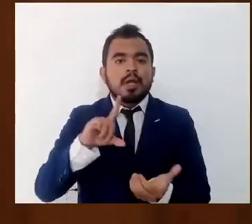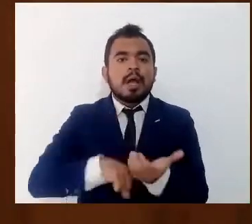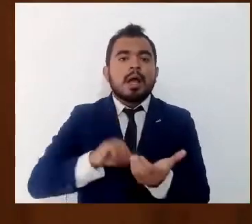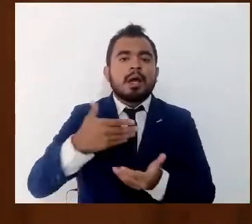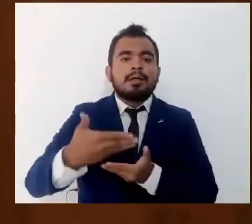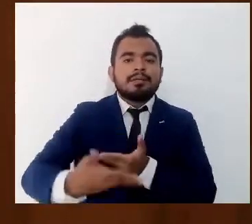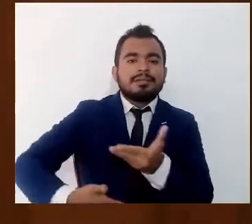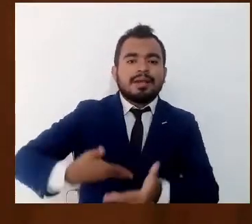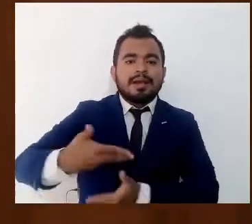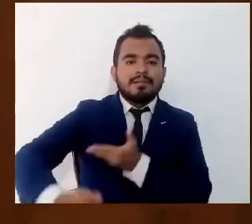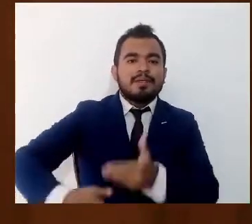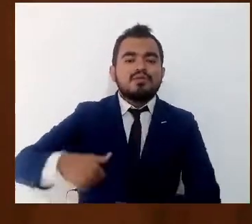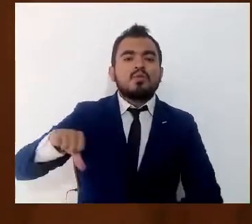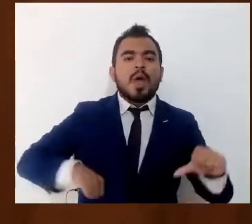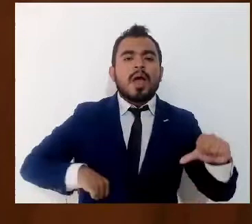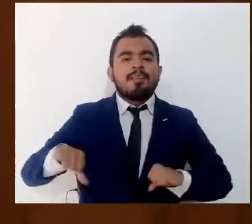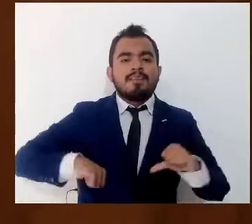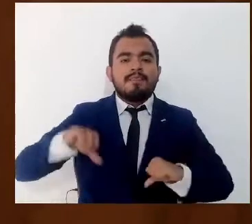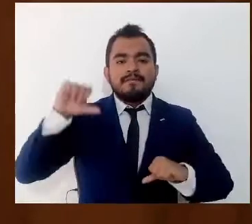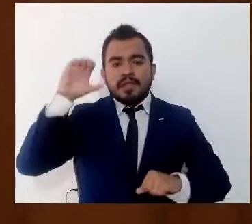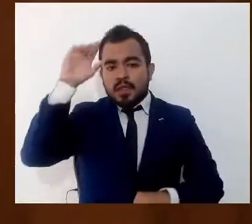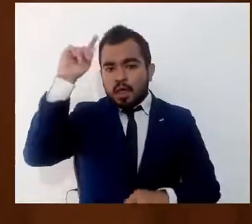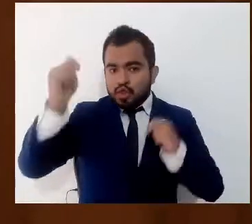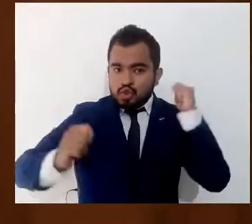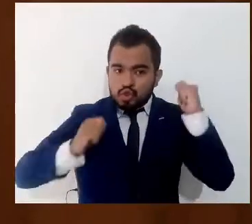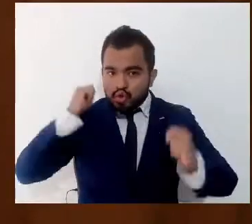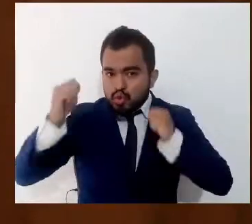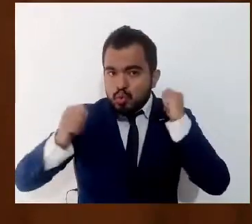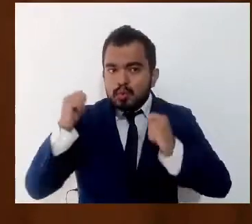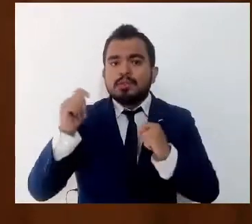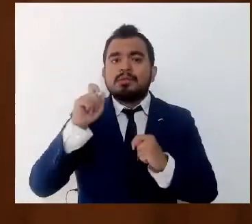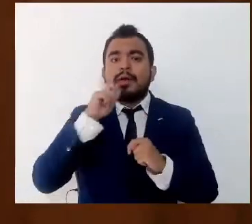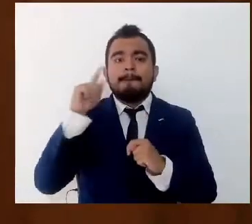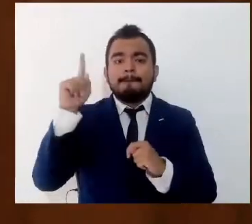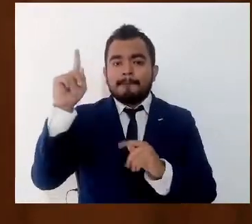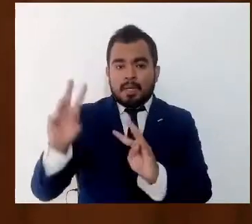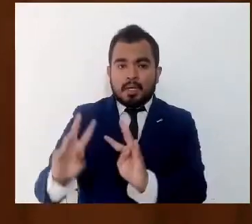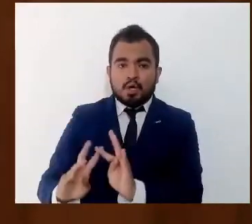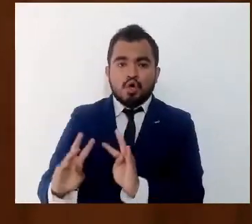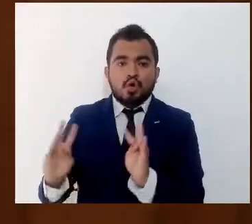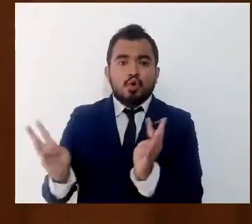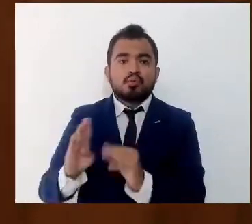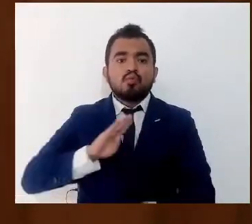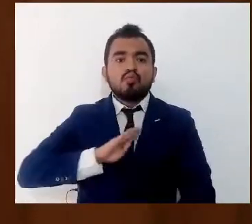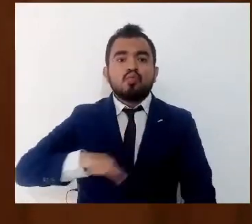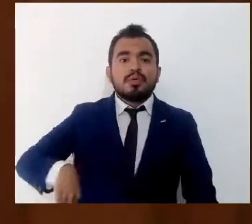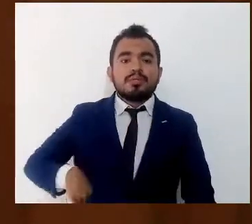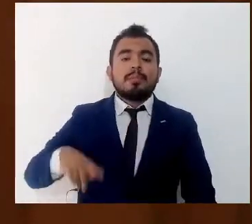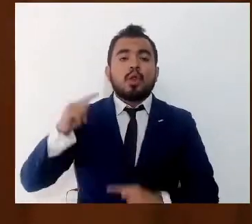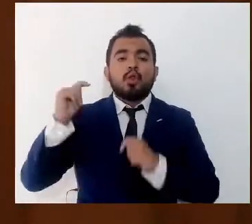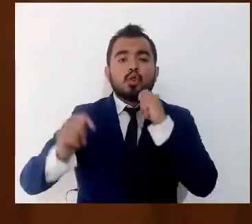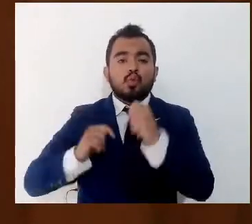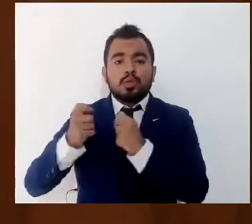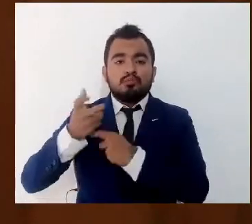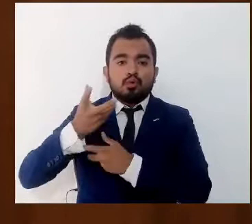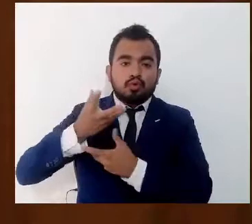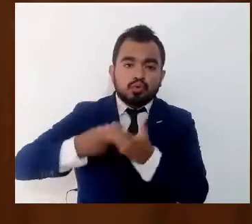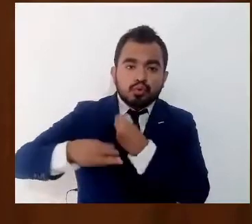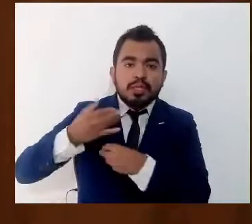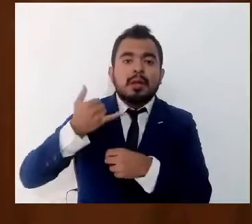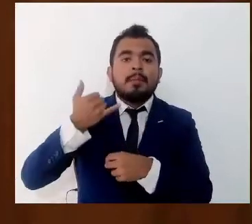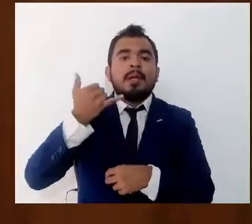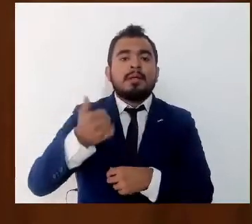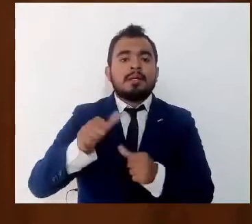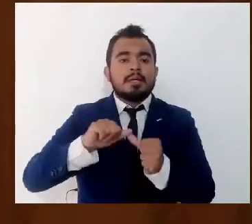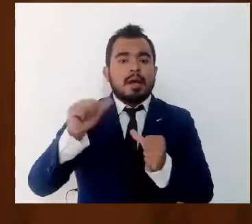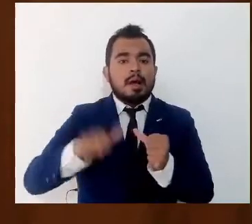actividades turísticas y los consejos consultivos municipales de turismo sostenible y desarrollo artesanal, a generar